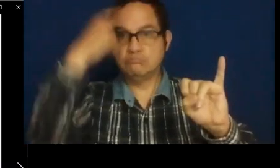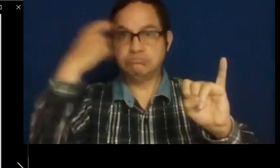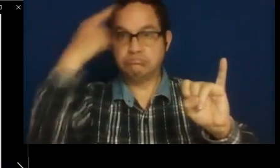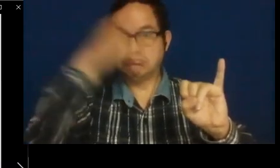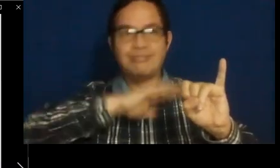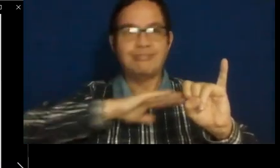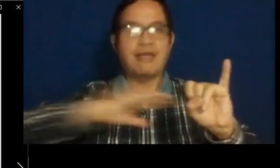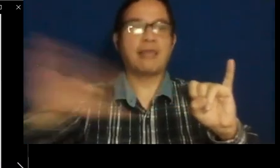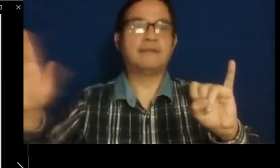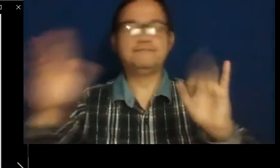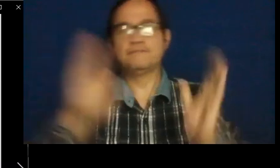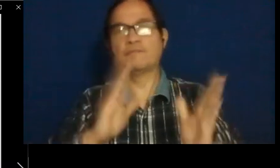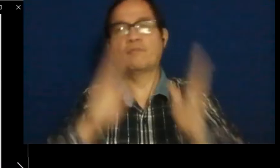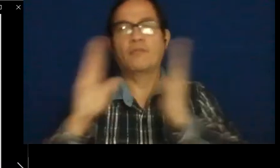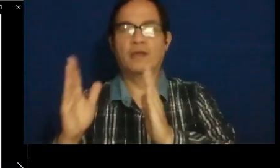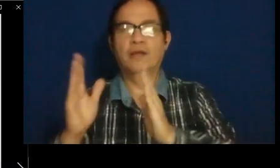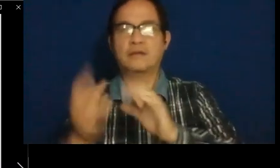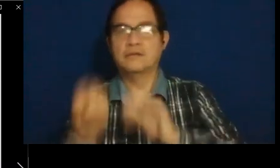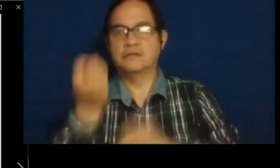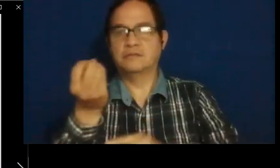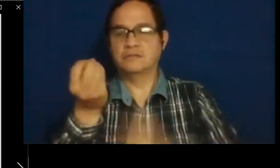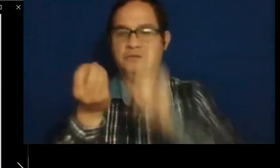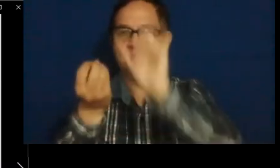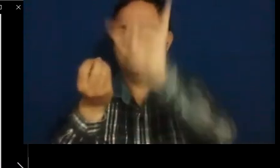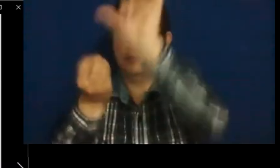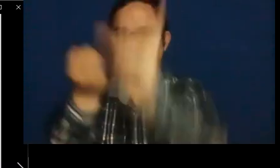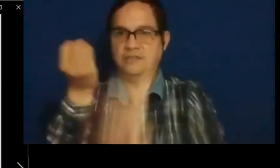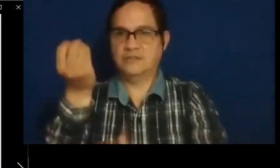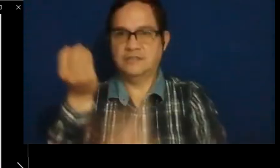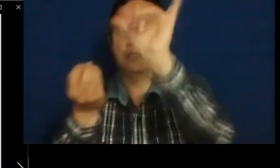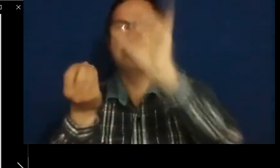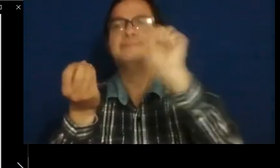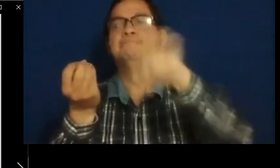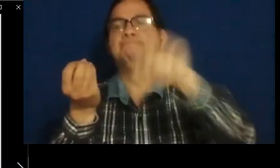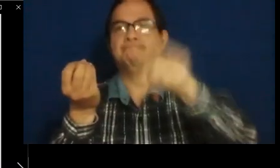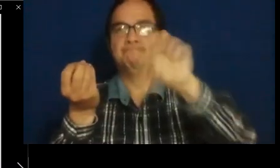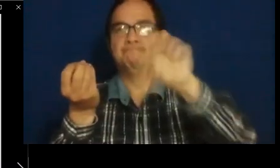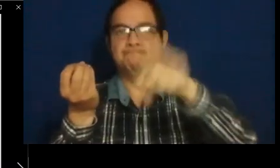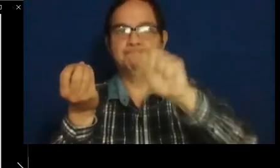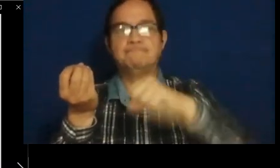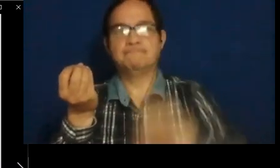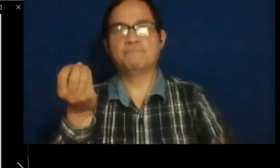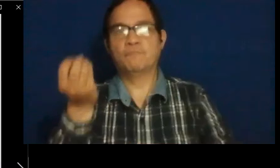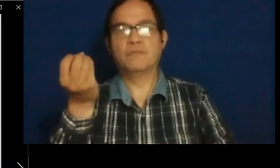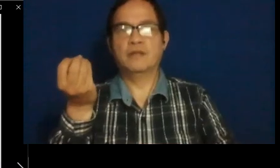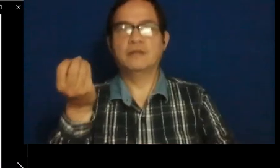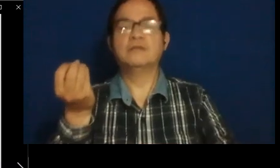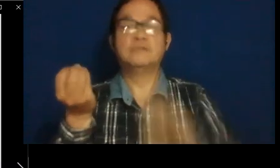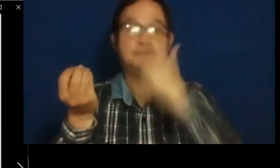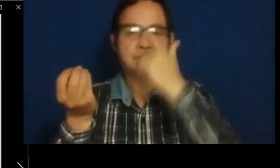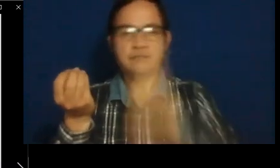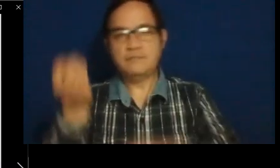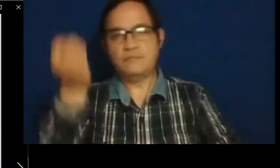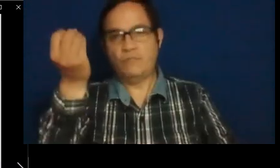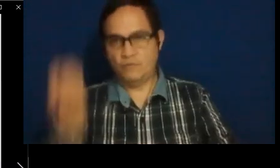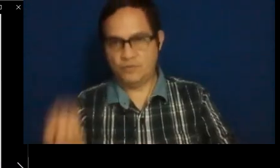ahí. Ahora analizo el eje Y. Entonces en el eje Y sí tengo fuerzas, en el eje Y hay un desplazamiento porque claramente la